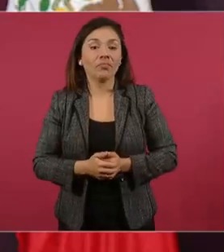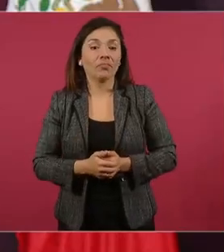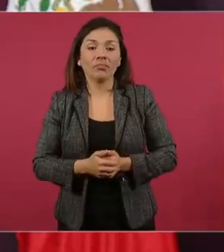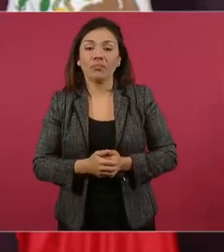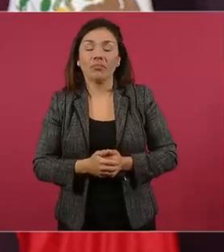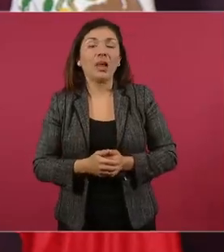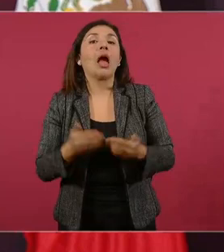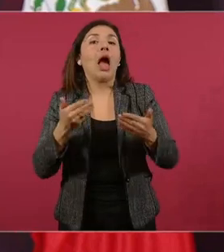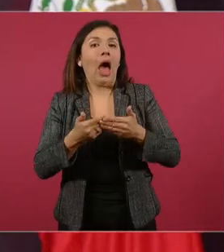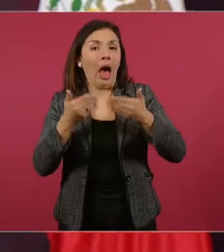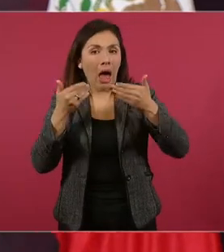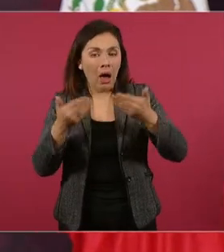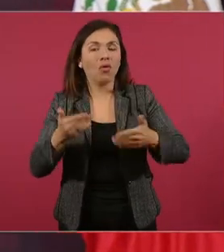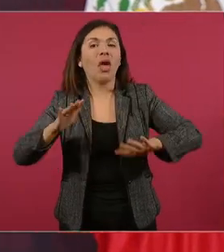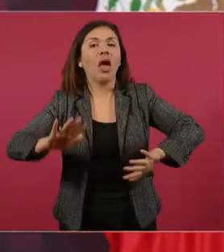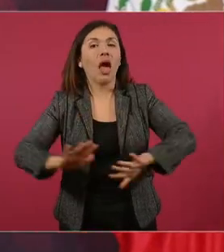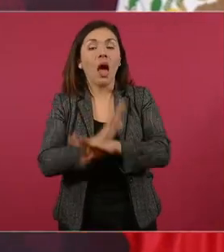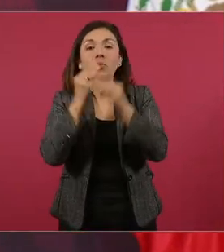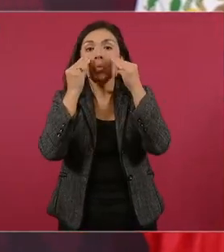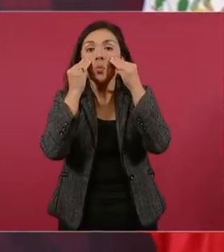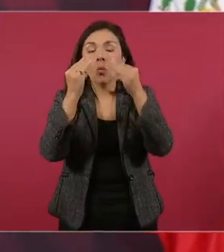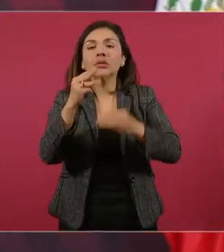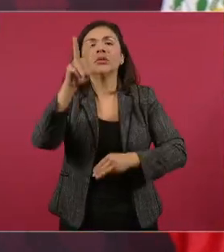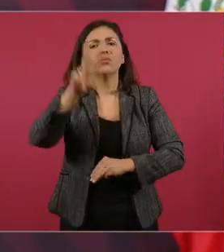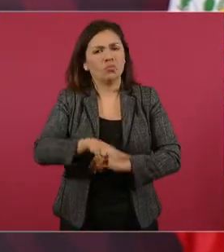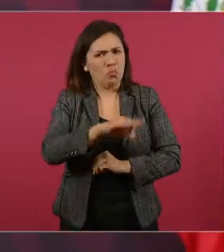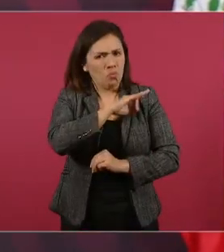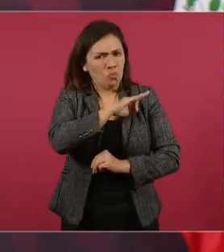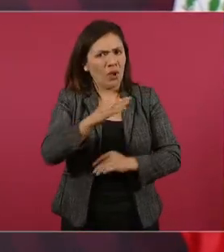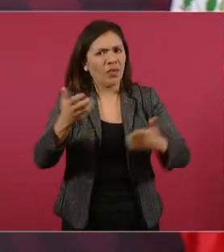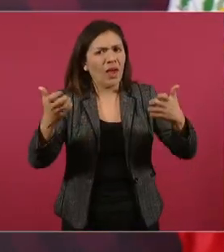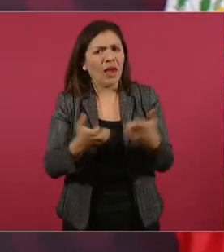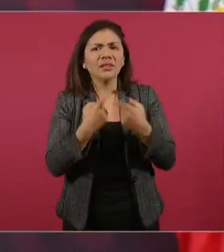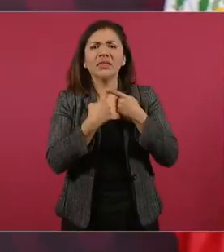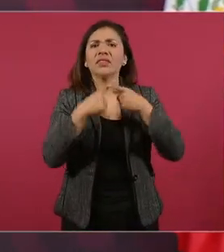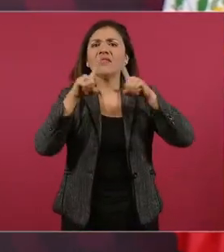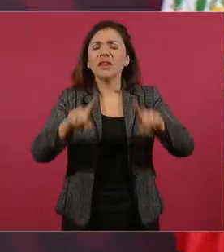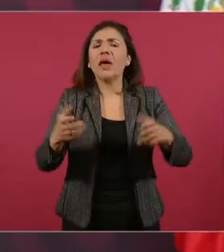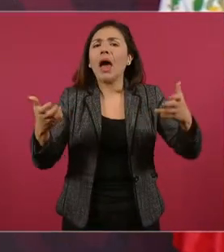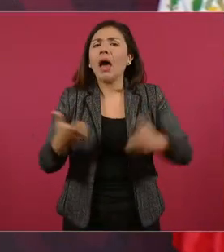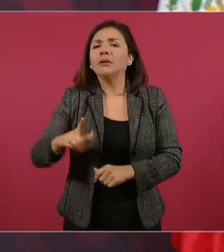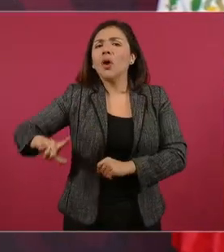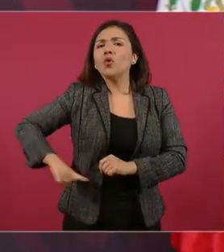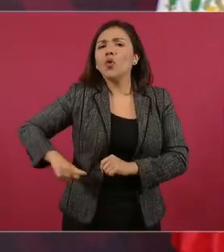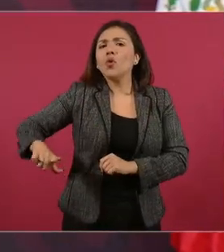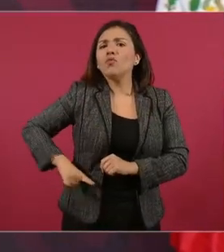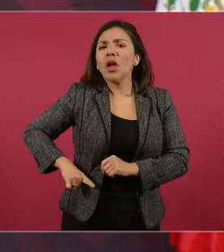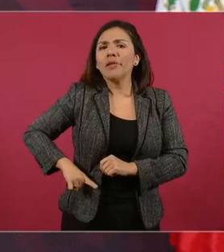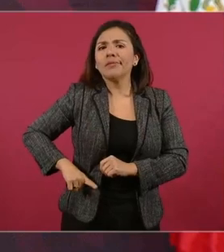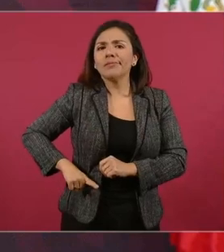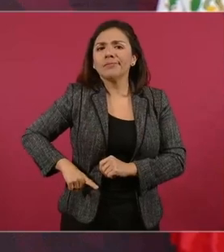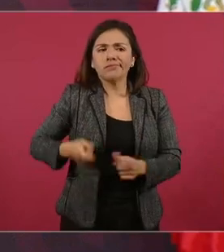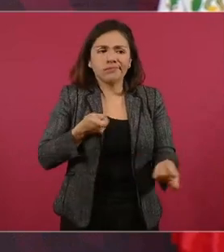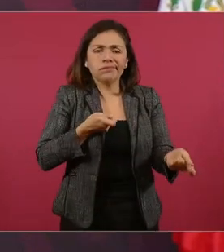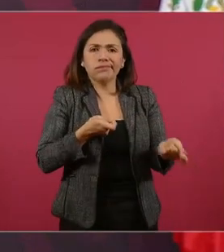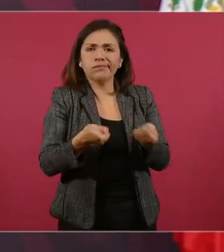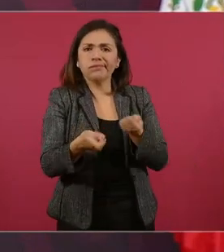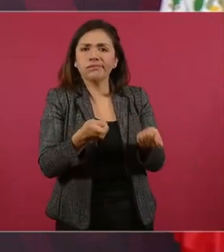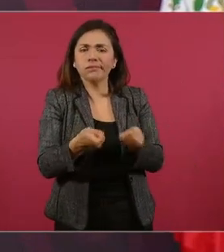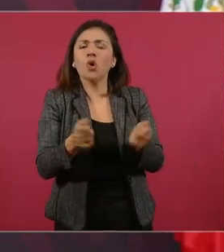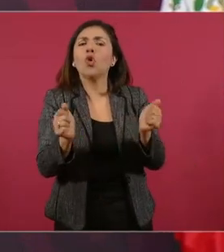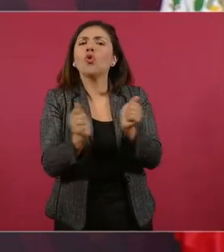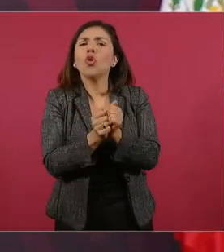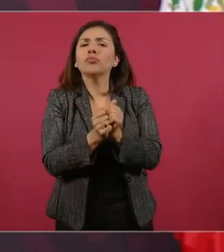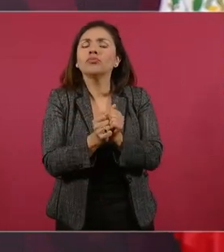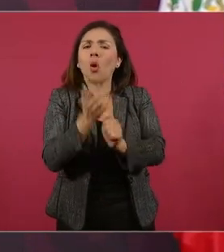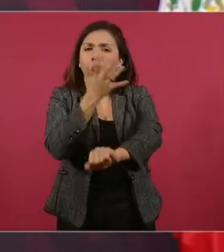Vamos a demostrar que hay una forma distinta de gobernar a partir de la